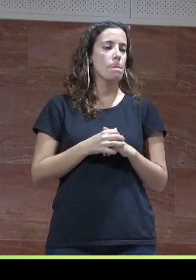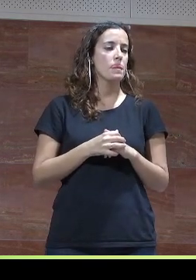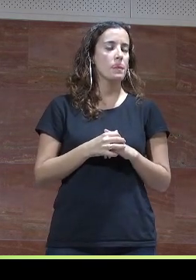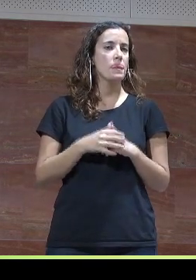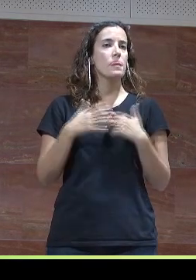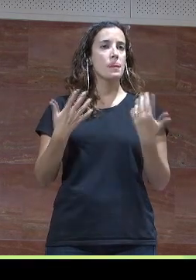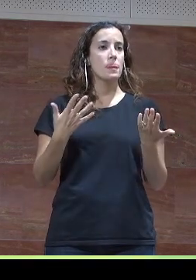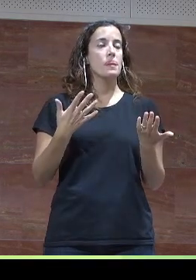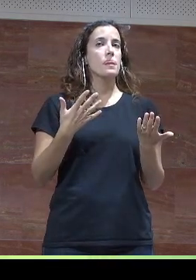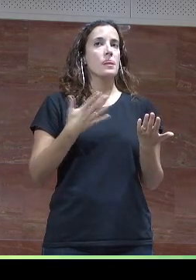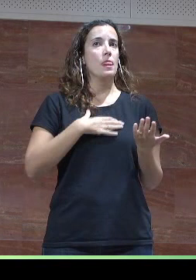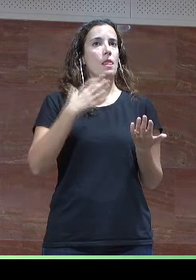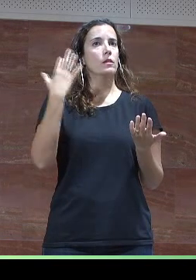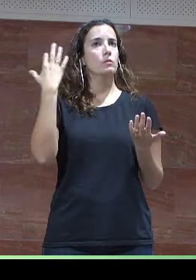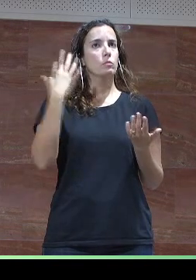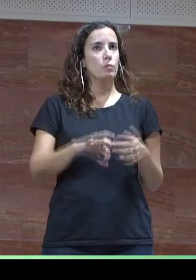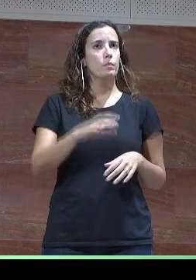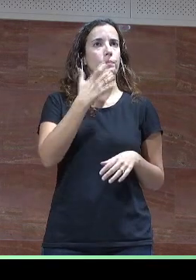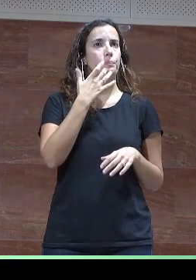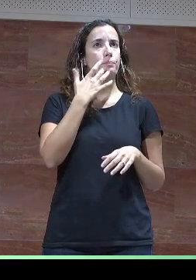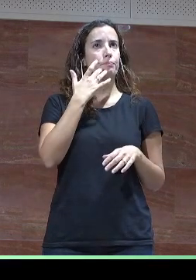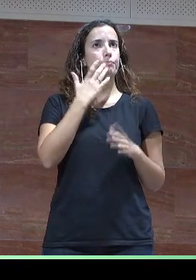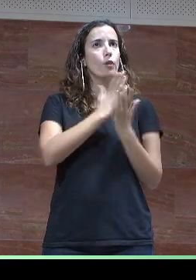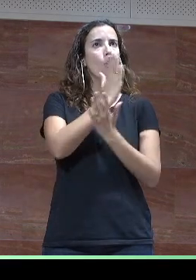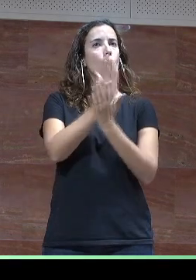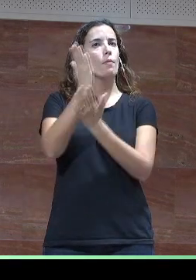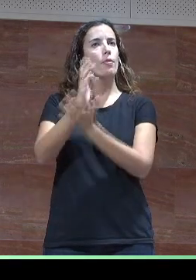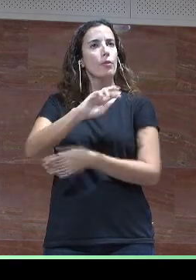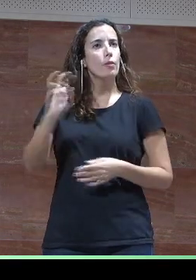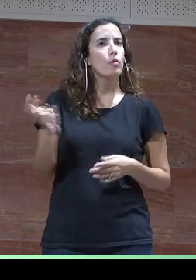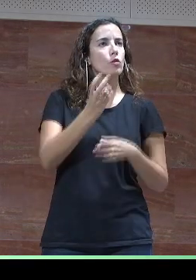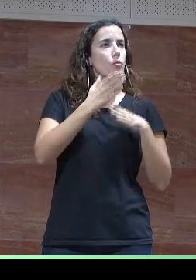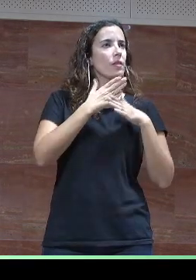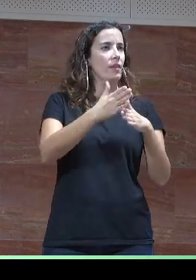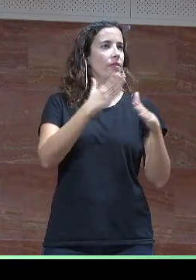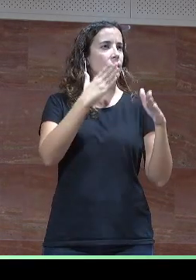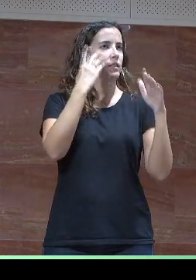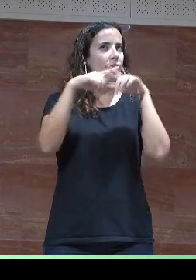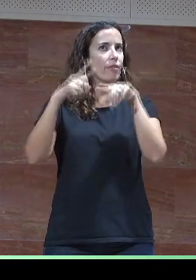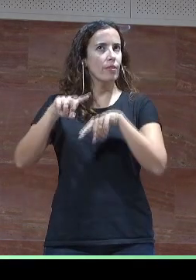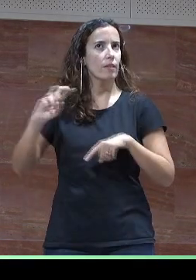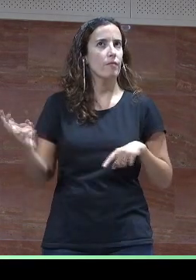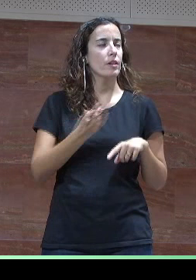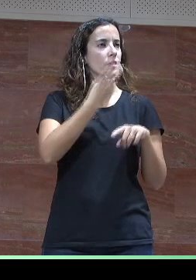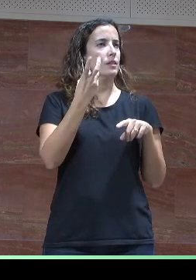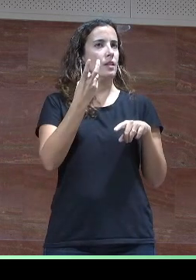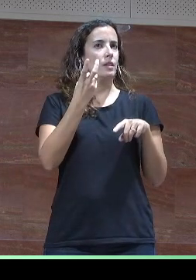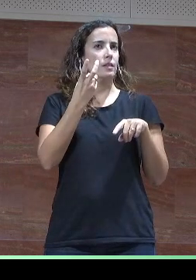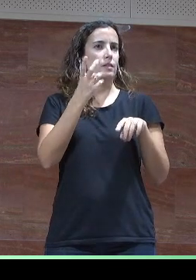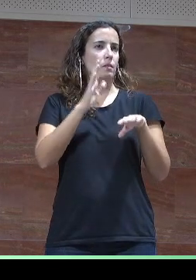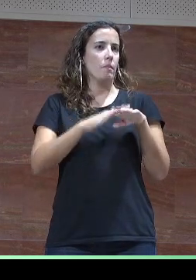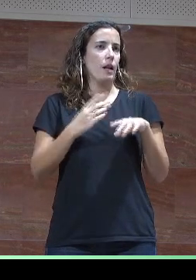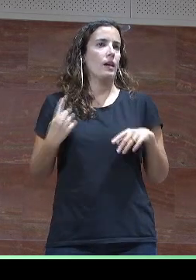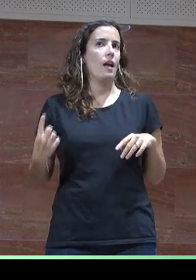es posible, ¿no?, encontrar opciones suficientes y diferentes y diversas a cada una